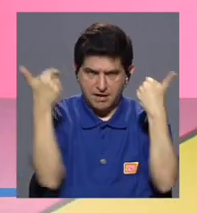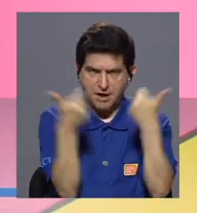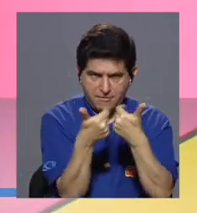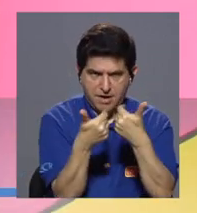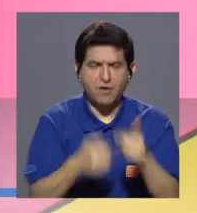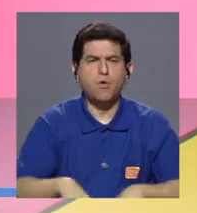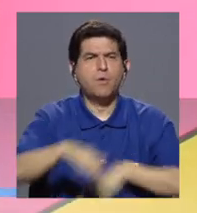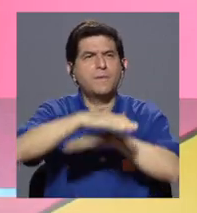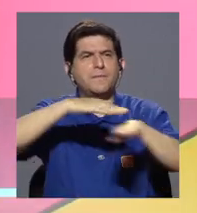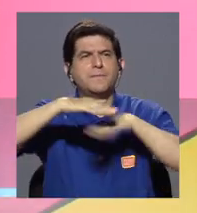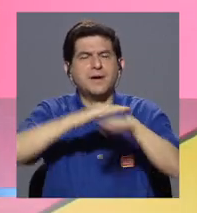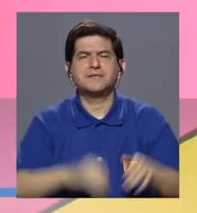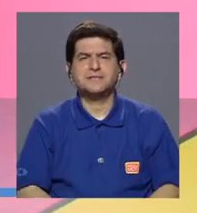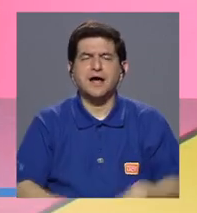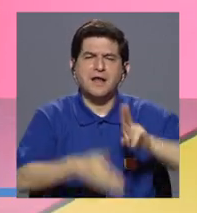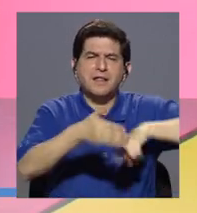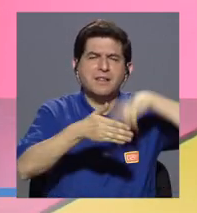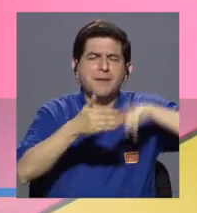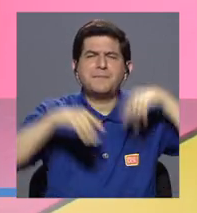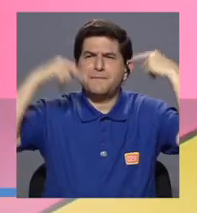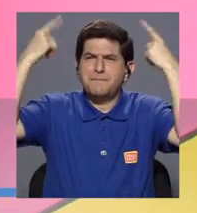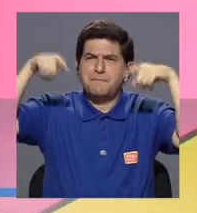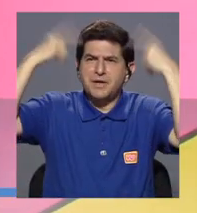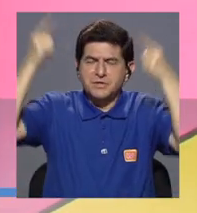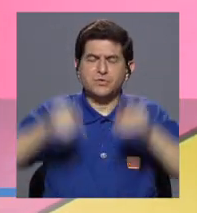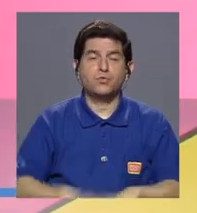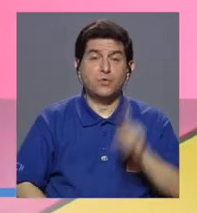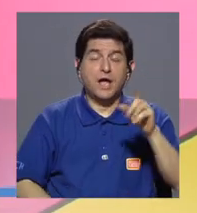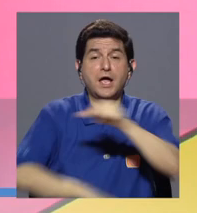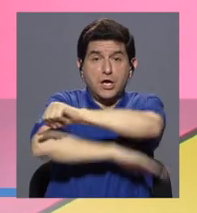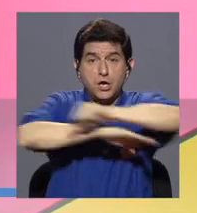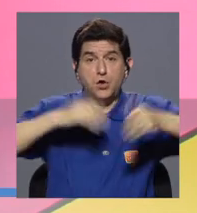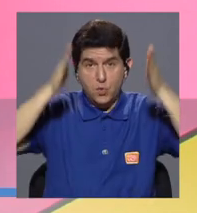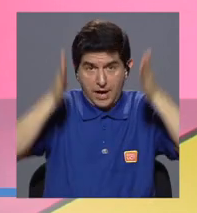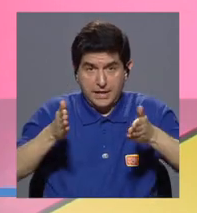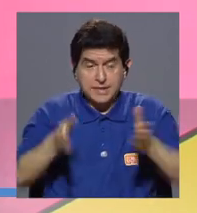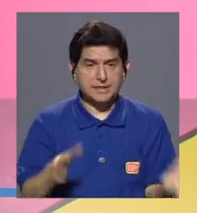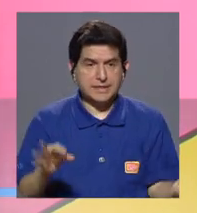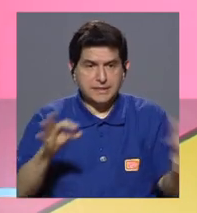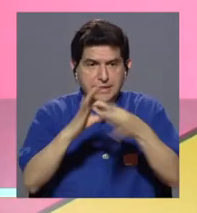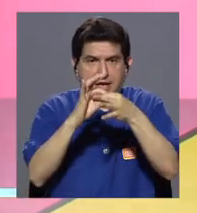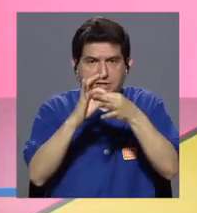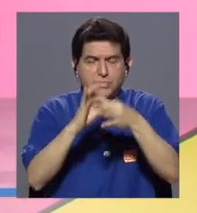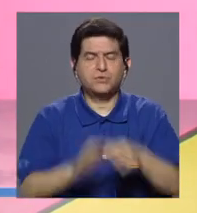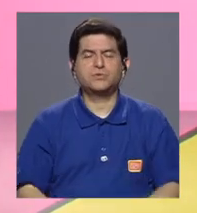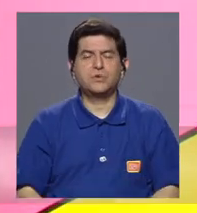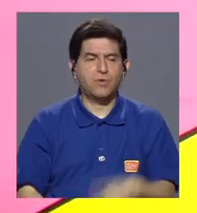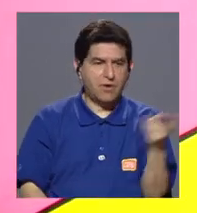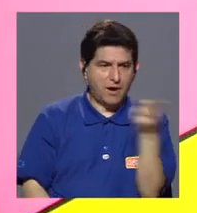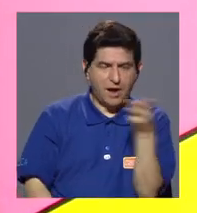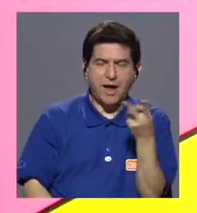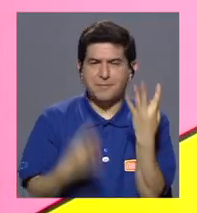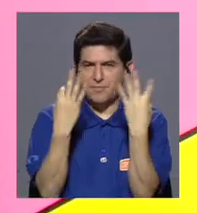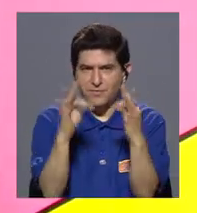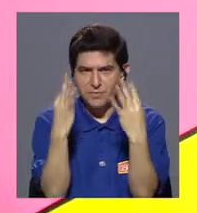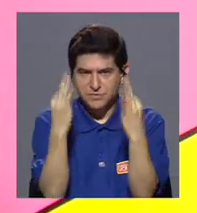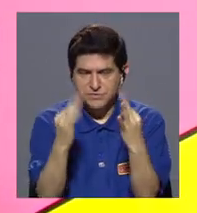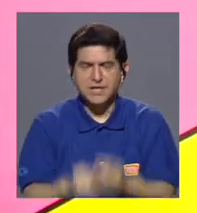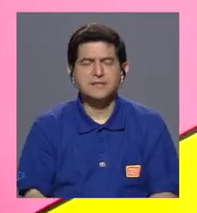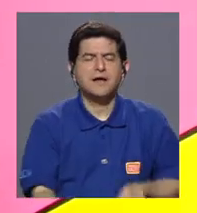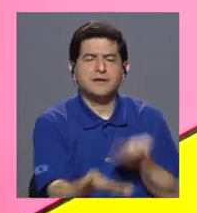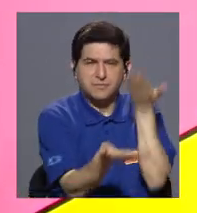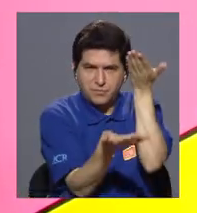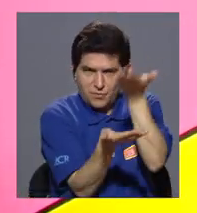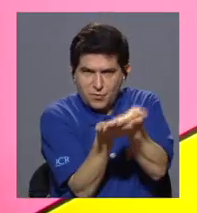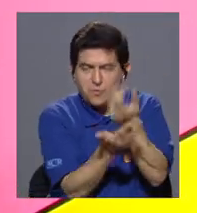que se basaba sobre la pintura famosa y el estilo de un arquitecto en el cual se trató cómo hacer una relación entre ambos para generar